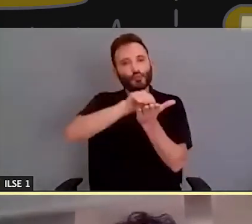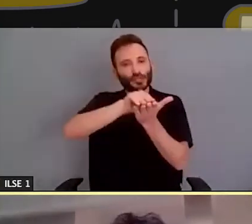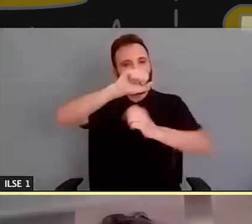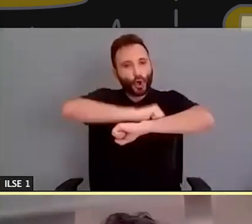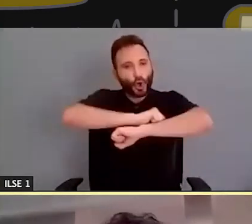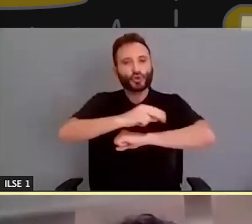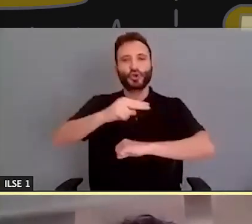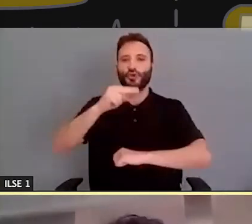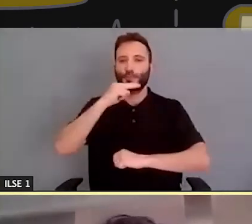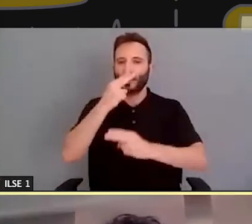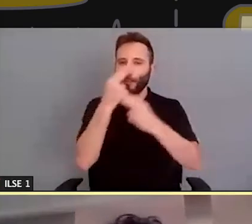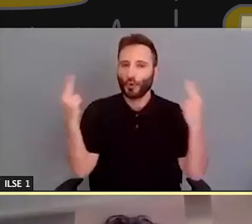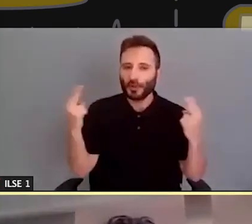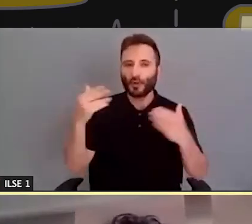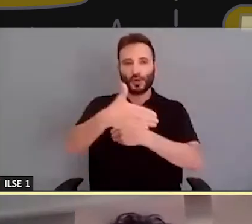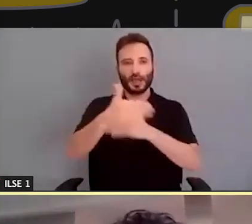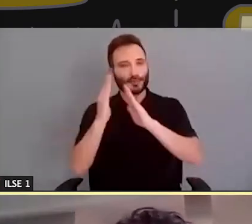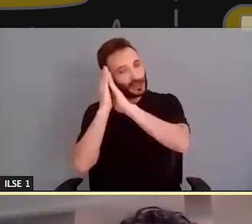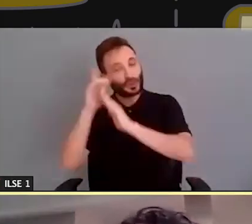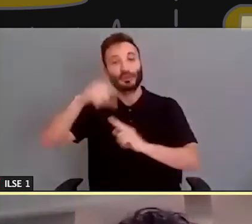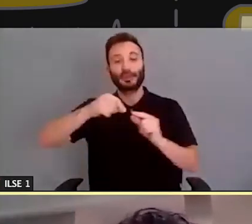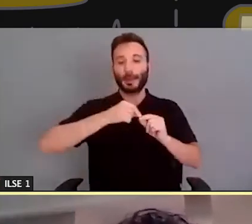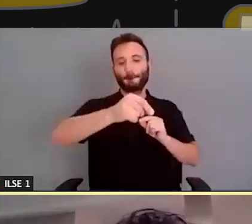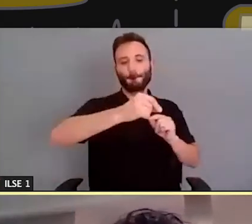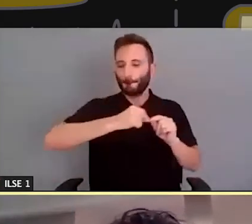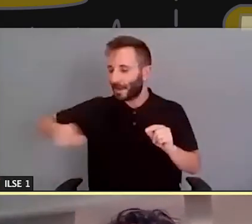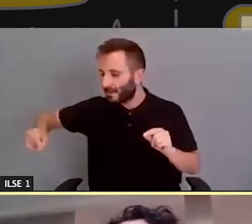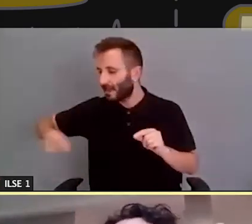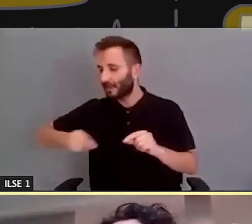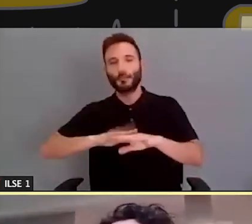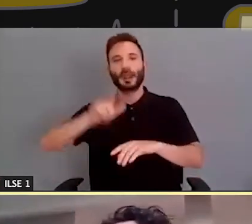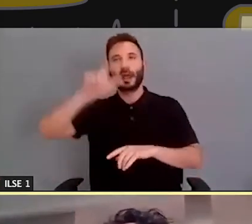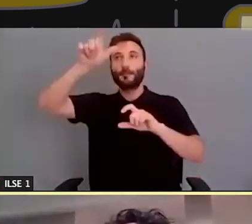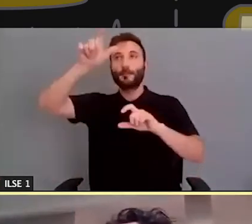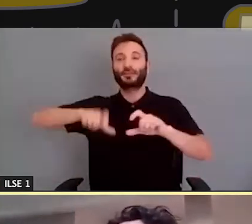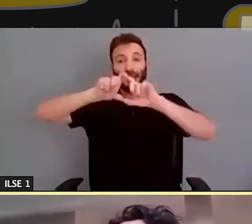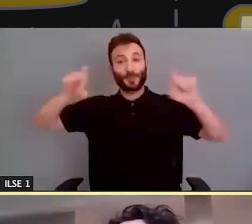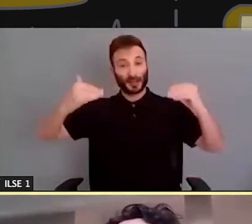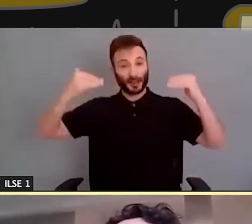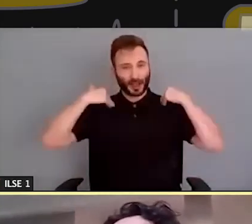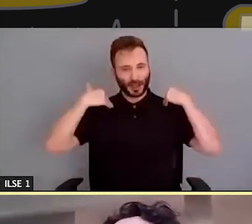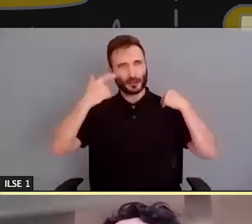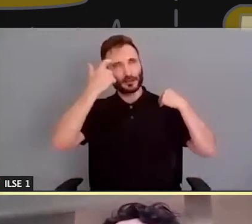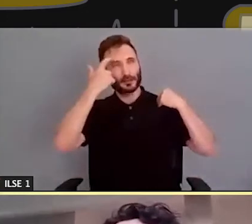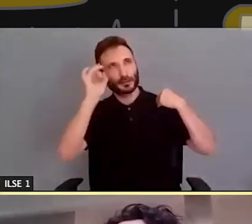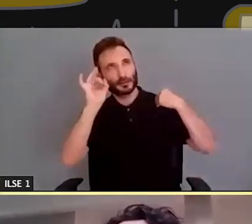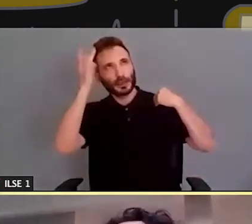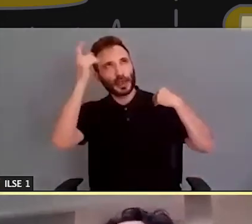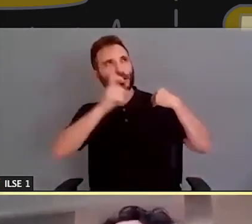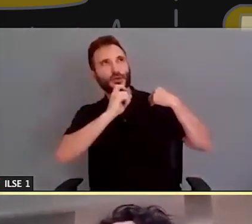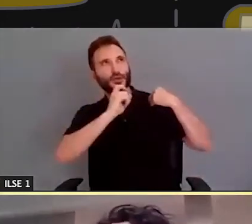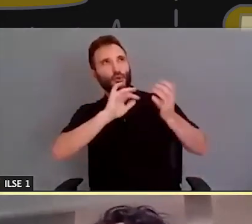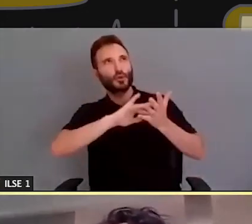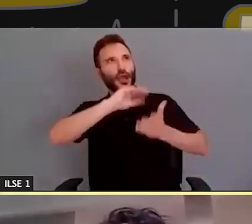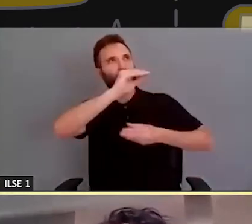algunos rangos de medidas para que el empresario, pues, digamos que tenga una idea un poco más clara, ¿no?, de cómo transformar